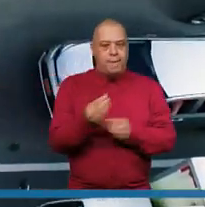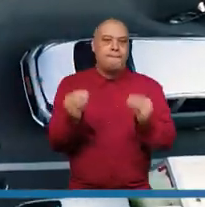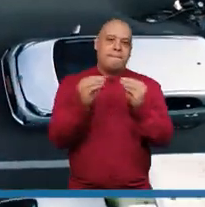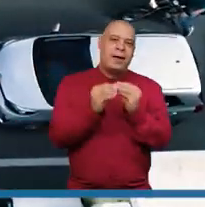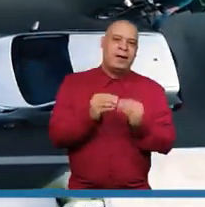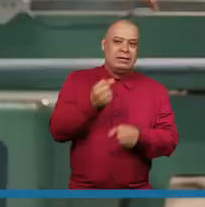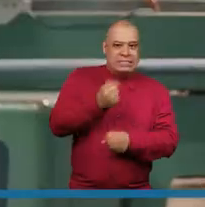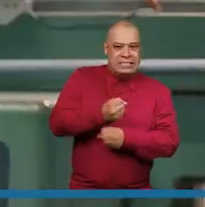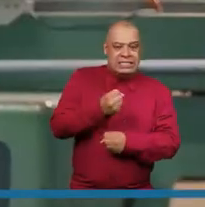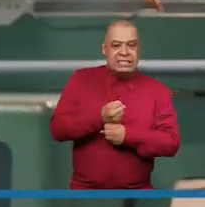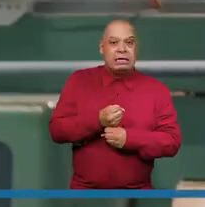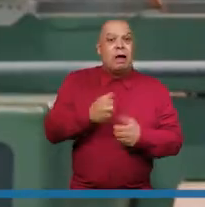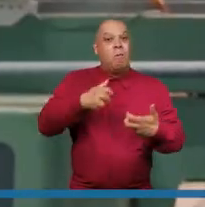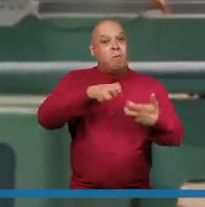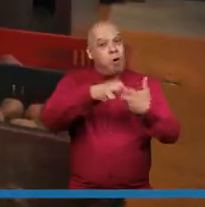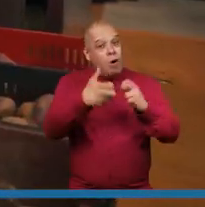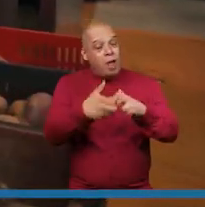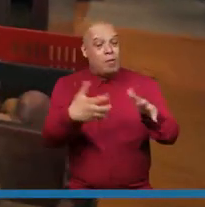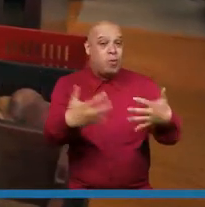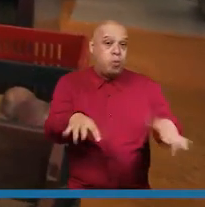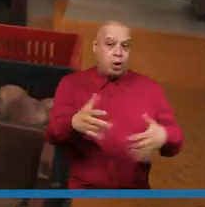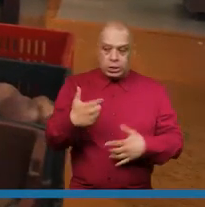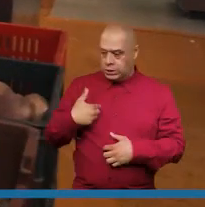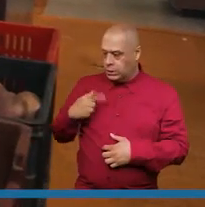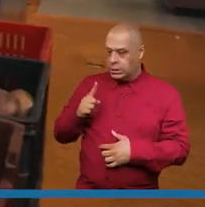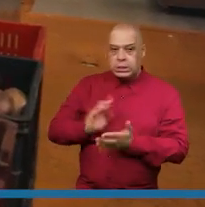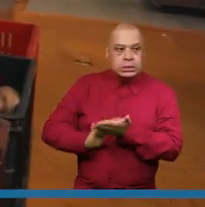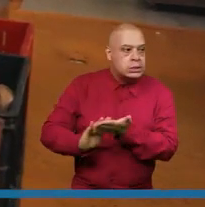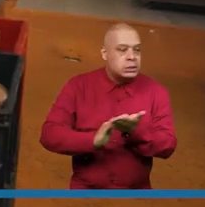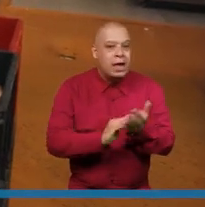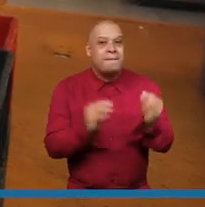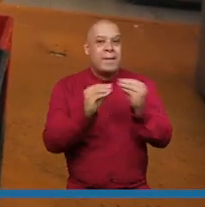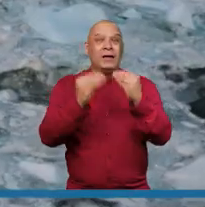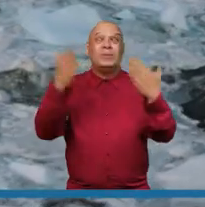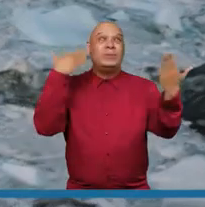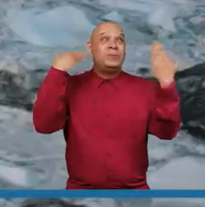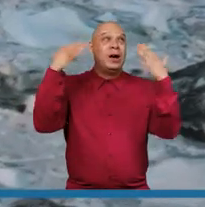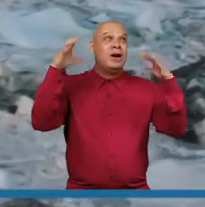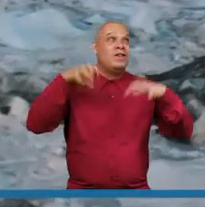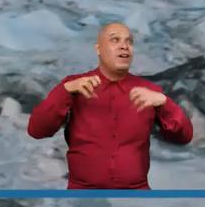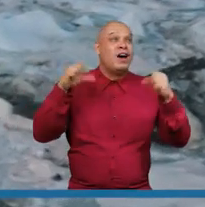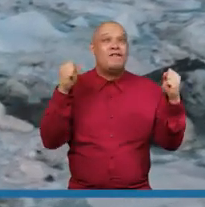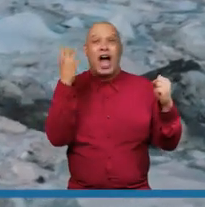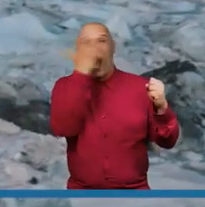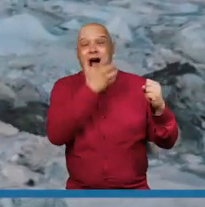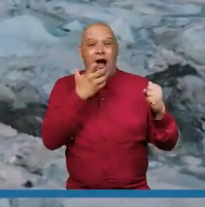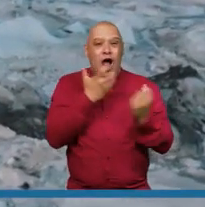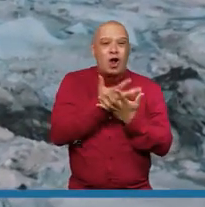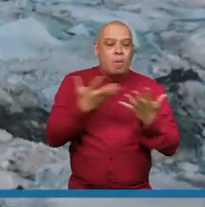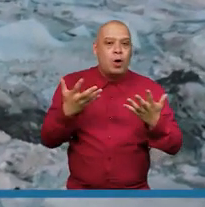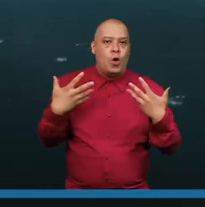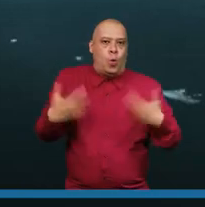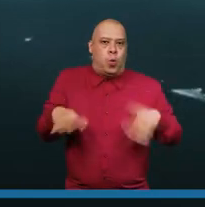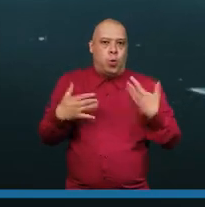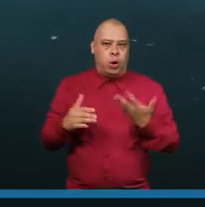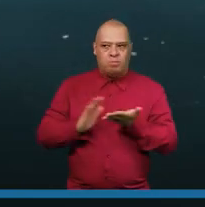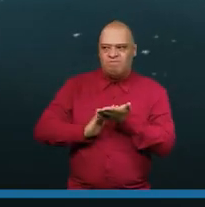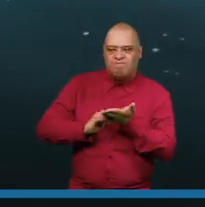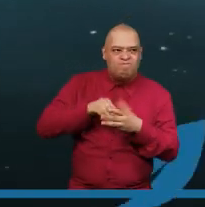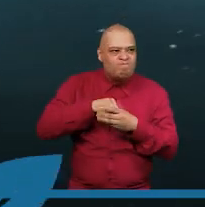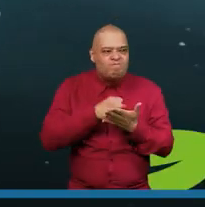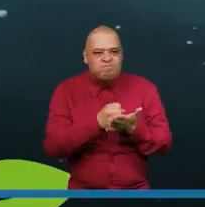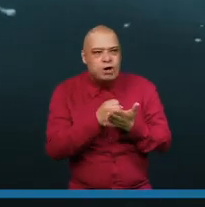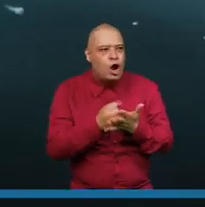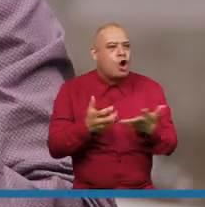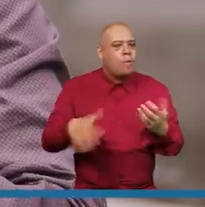El desarrollo económico, el empleo. Por tanto, estos son problemas a los que tenemos que hacer frente, incluso el cambio climático, y que no podemos verlos a